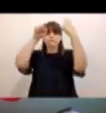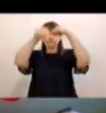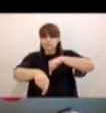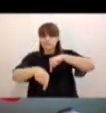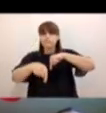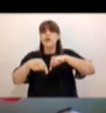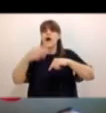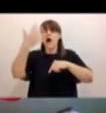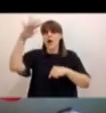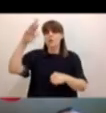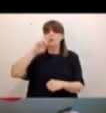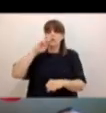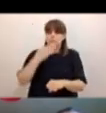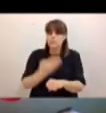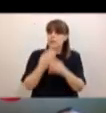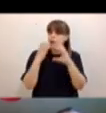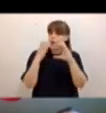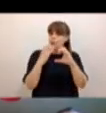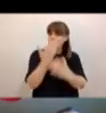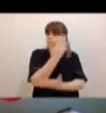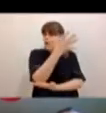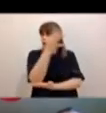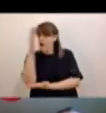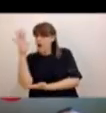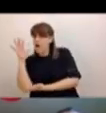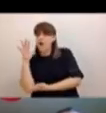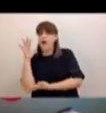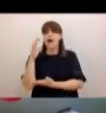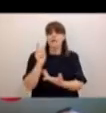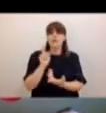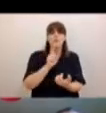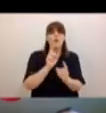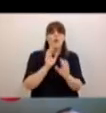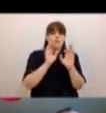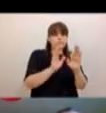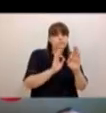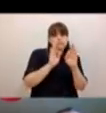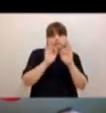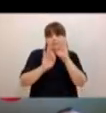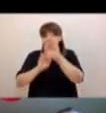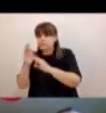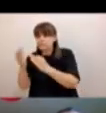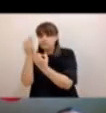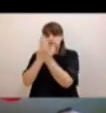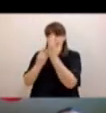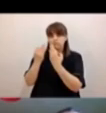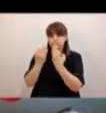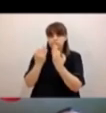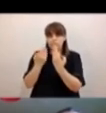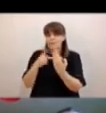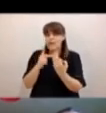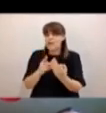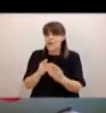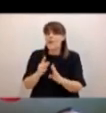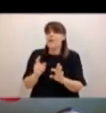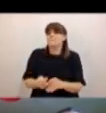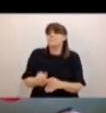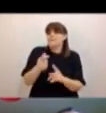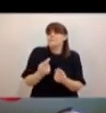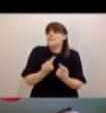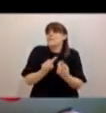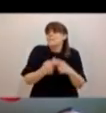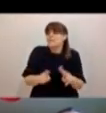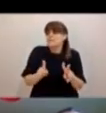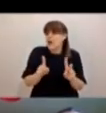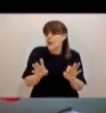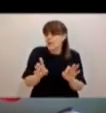el medio ambiente que nos cuidemos entre los unos y los otros que no caigamos en situaciones de violencia el origen está en estas prácticas de crianza que ocurren en